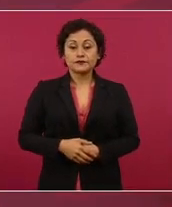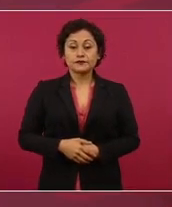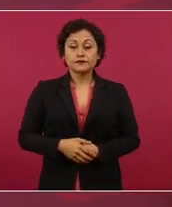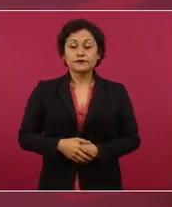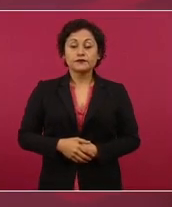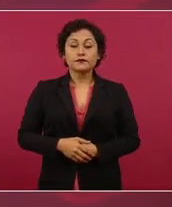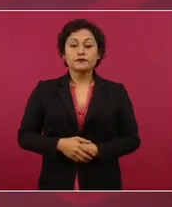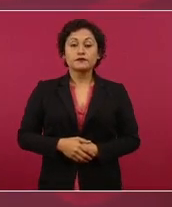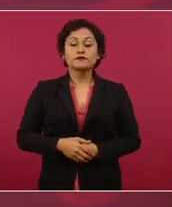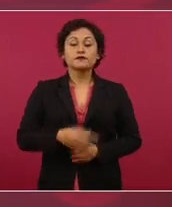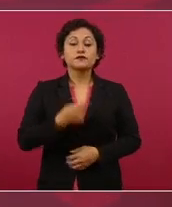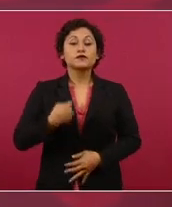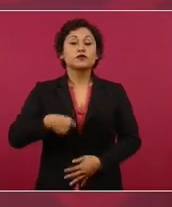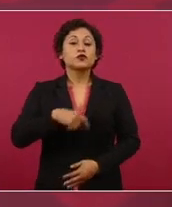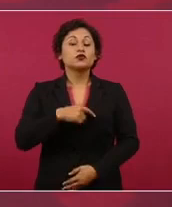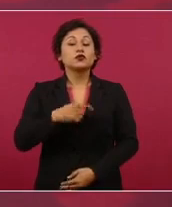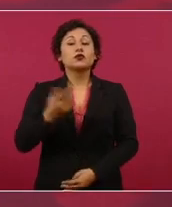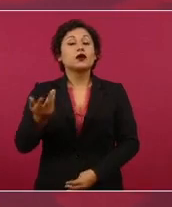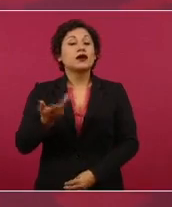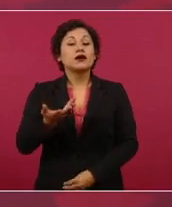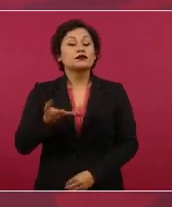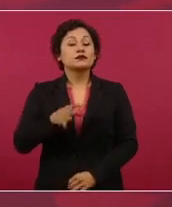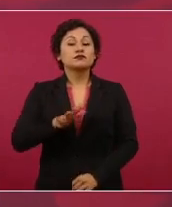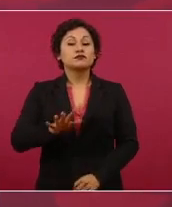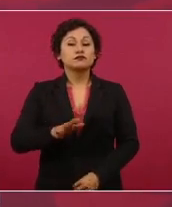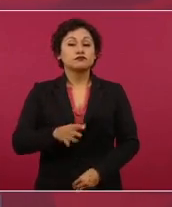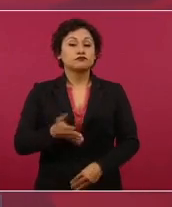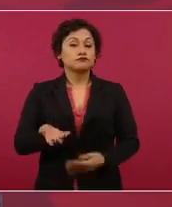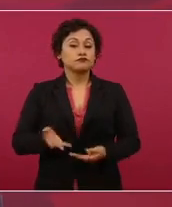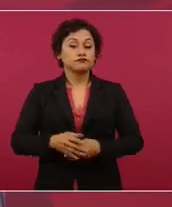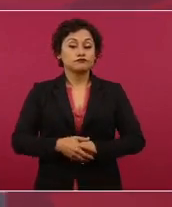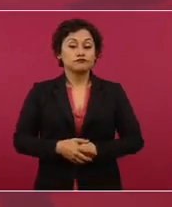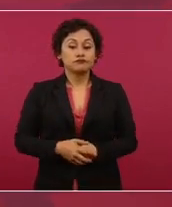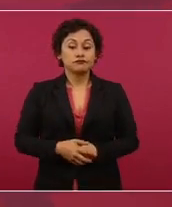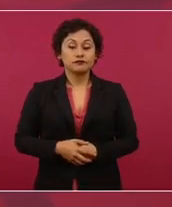Lo que nosotros estamos recomendando pues es que